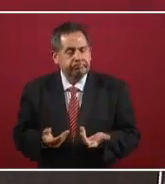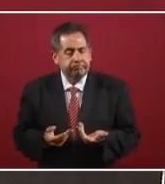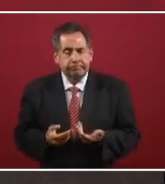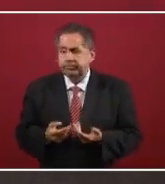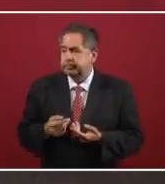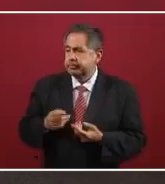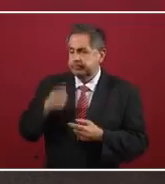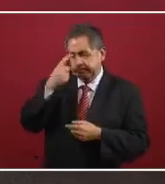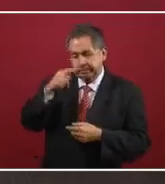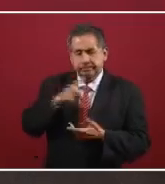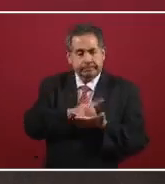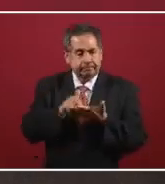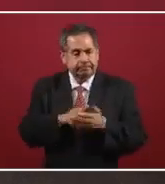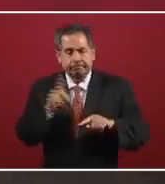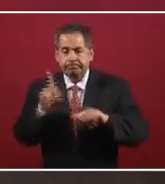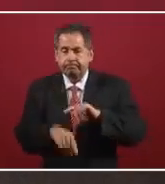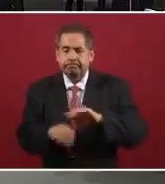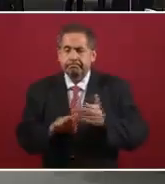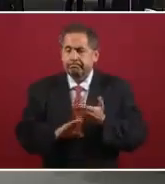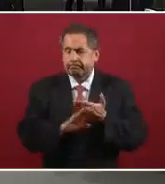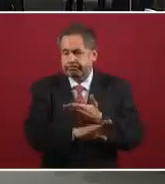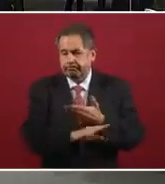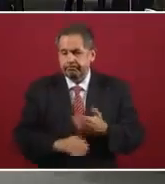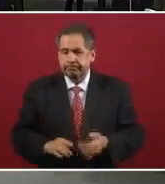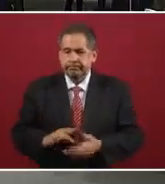las Adicciones. Gracias.